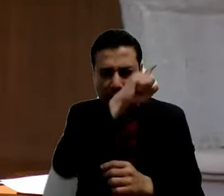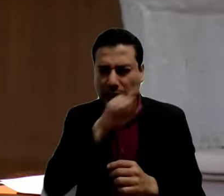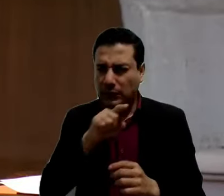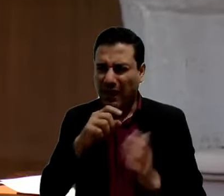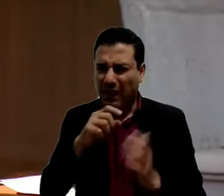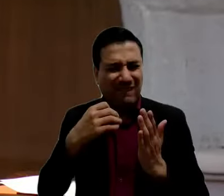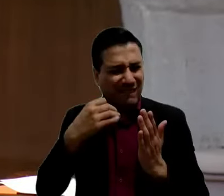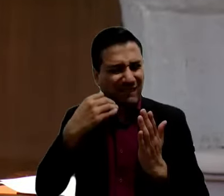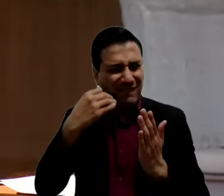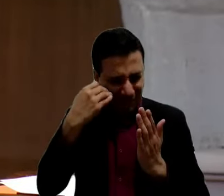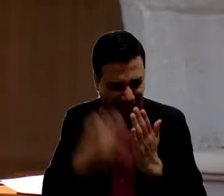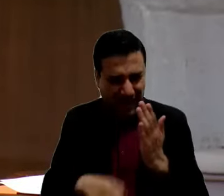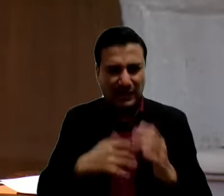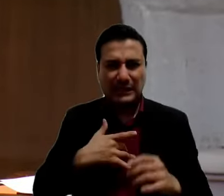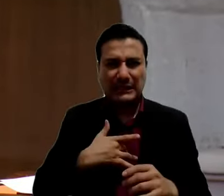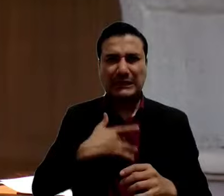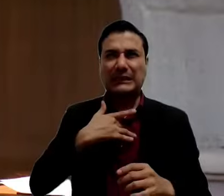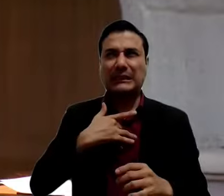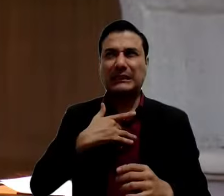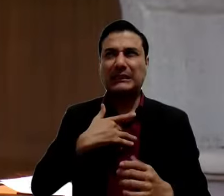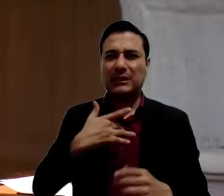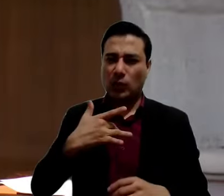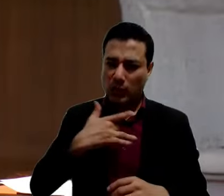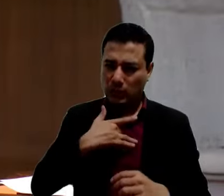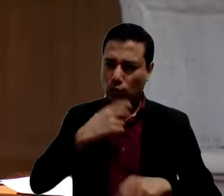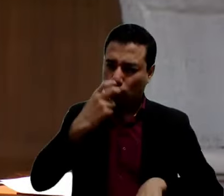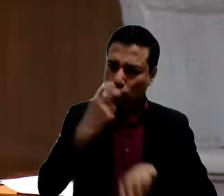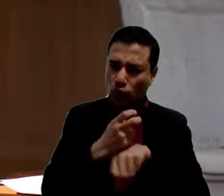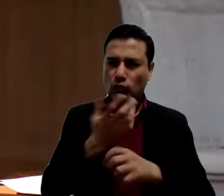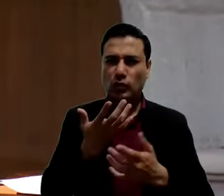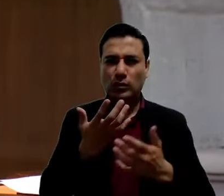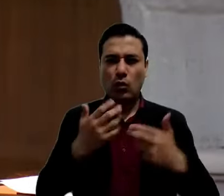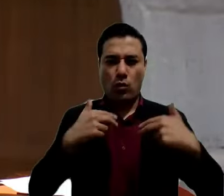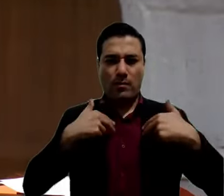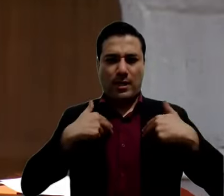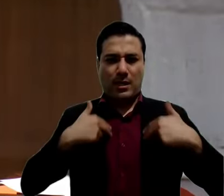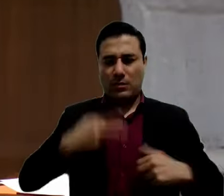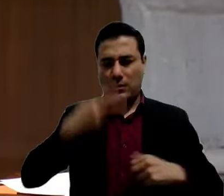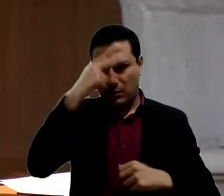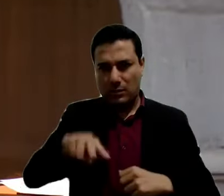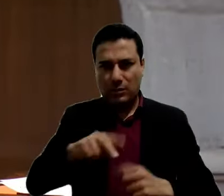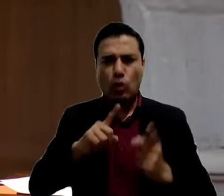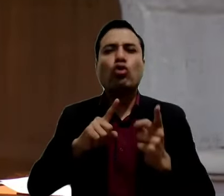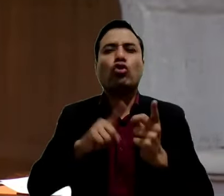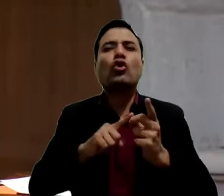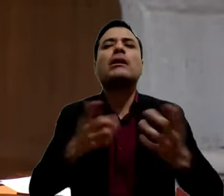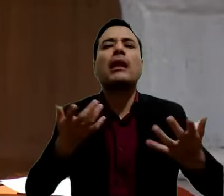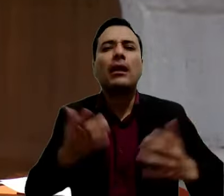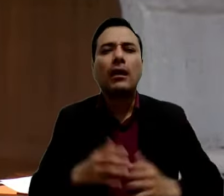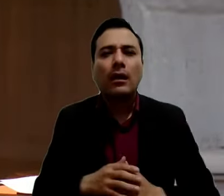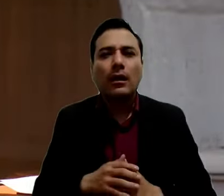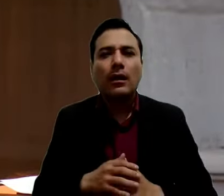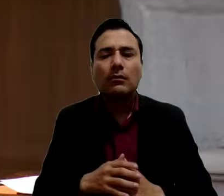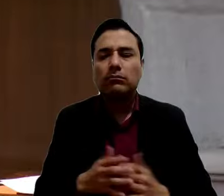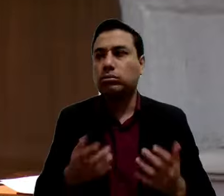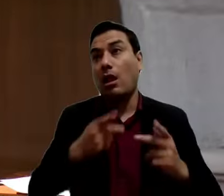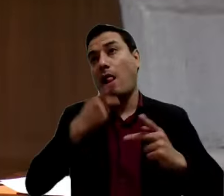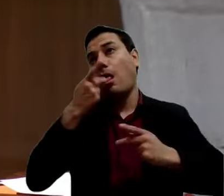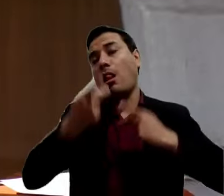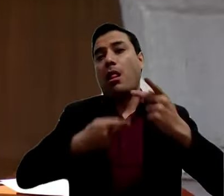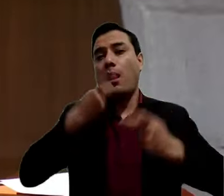se tiene en esta legislatura Dónde queda el llamado humanismo mexicano Que tanto se pregona